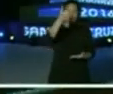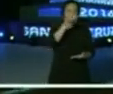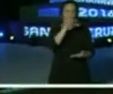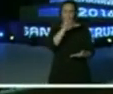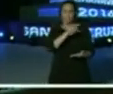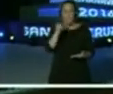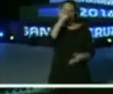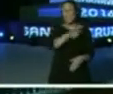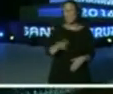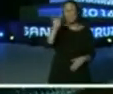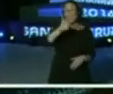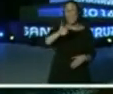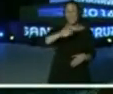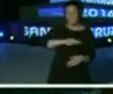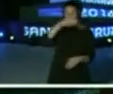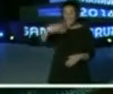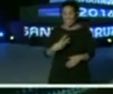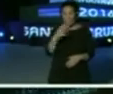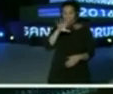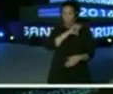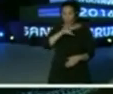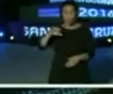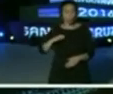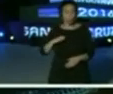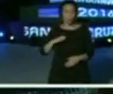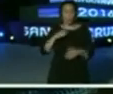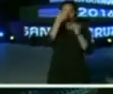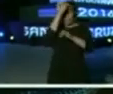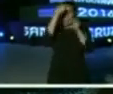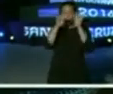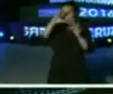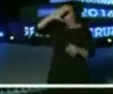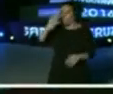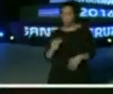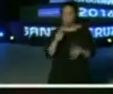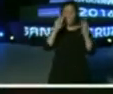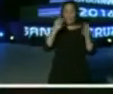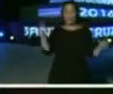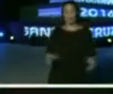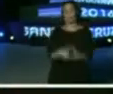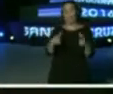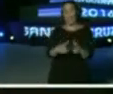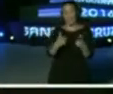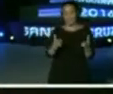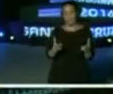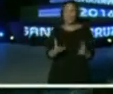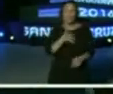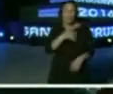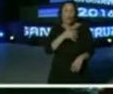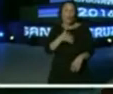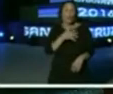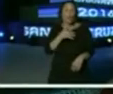que Canarias es la tercera comunidad autónoma con menor presupuesto para asuntos sociales. Es por eso que